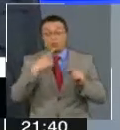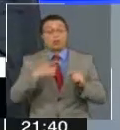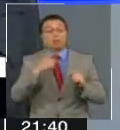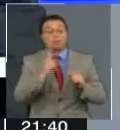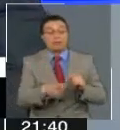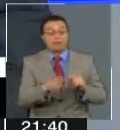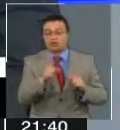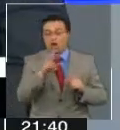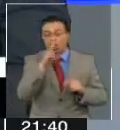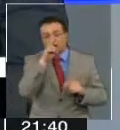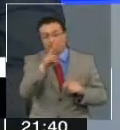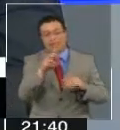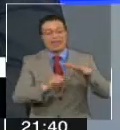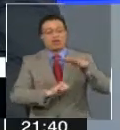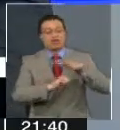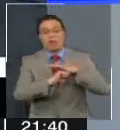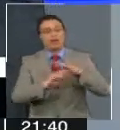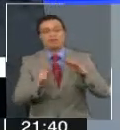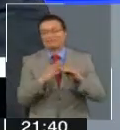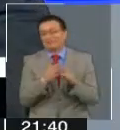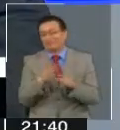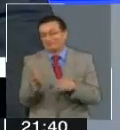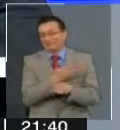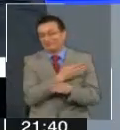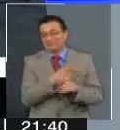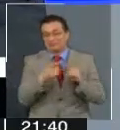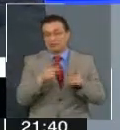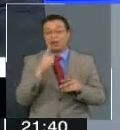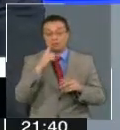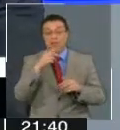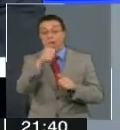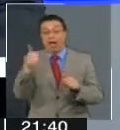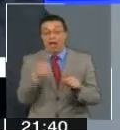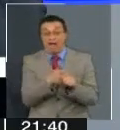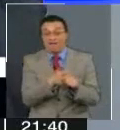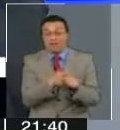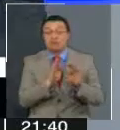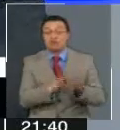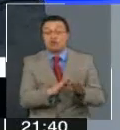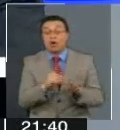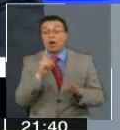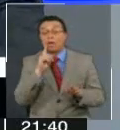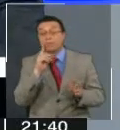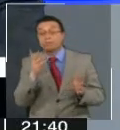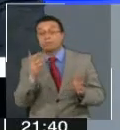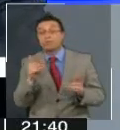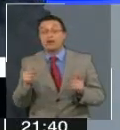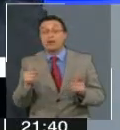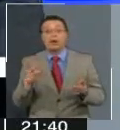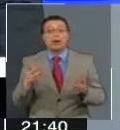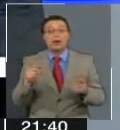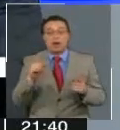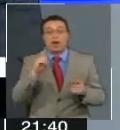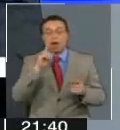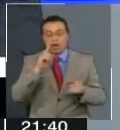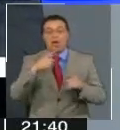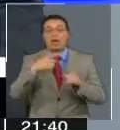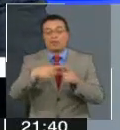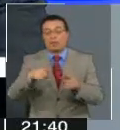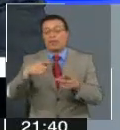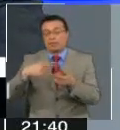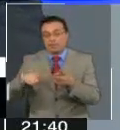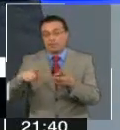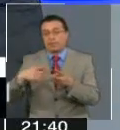de no respetar el tope. ¿Ya? Esto está avalado también, no solamente por por decisiones de esa naturaleza. Hay